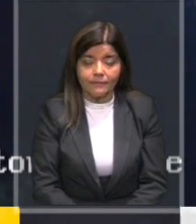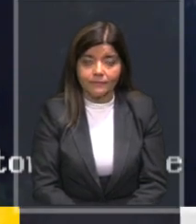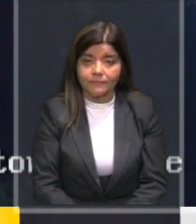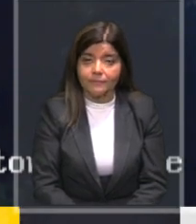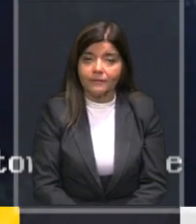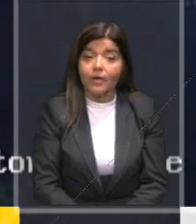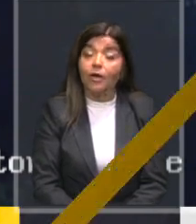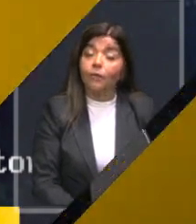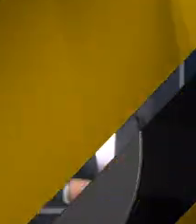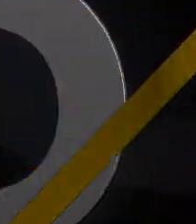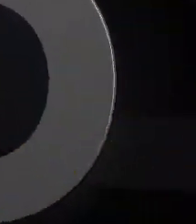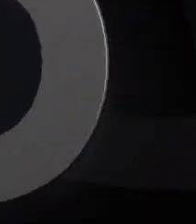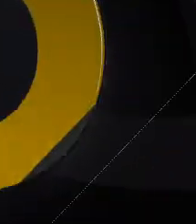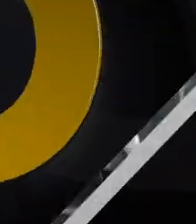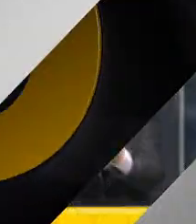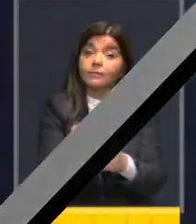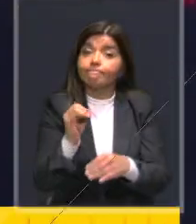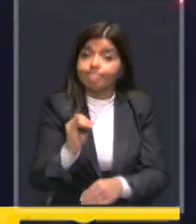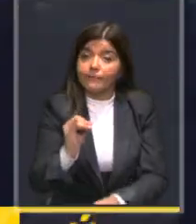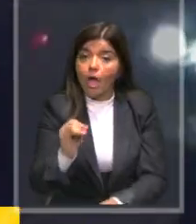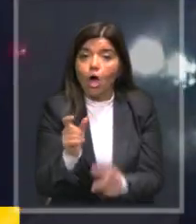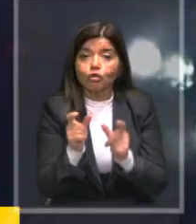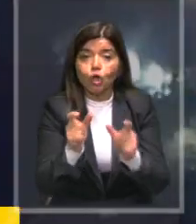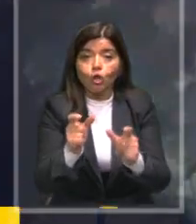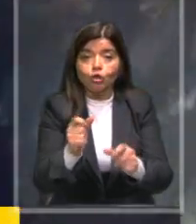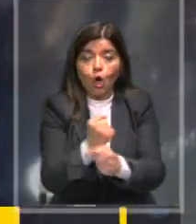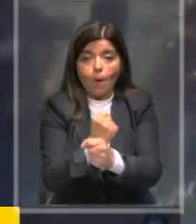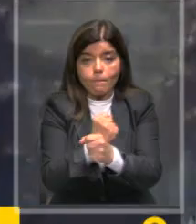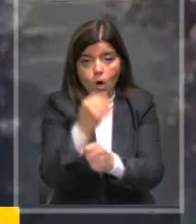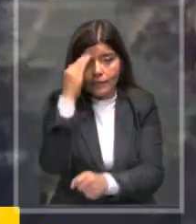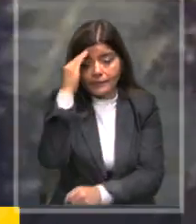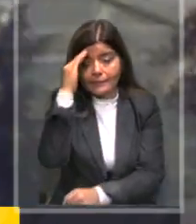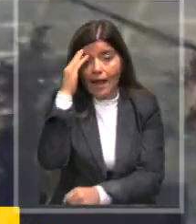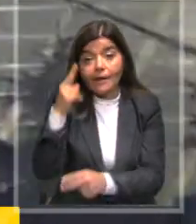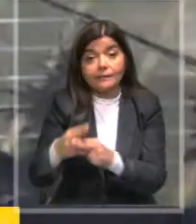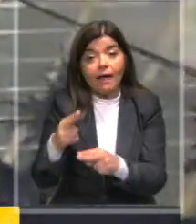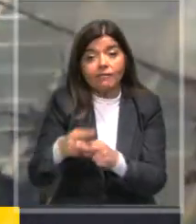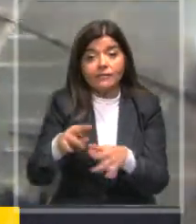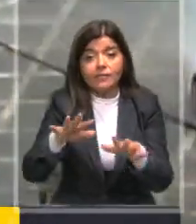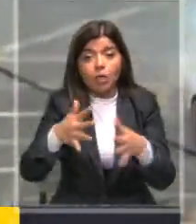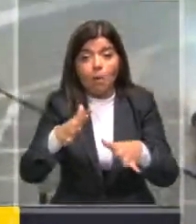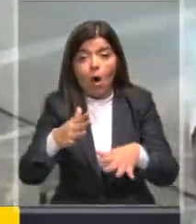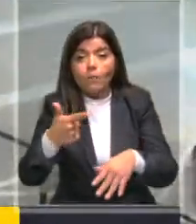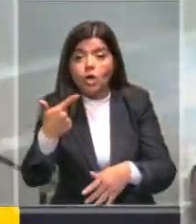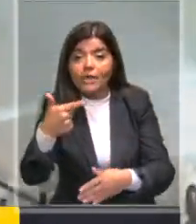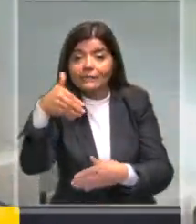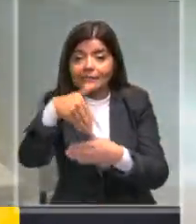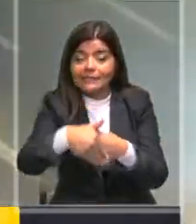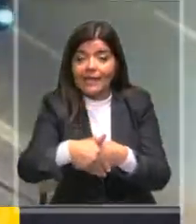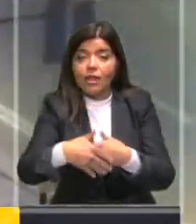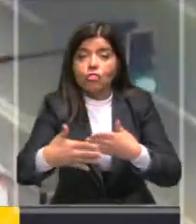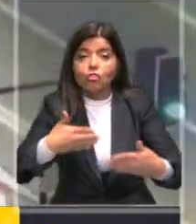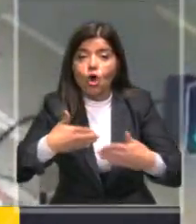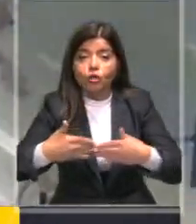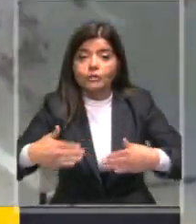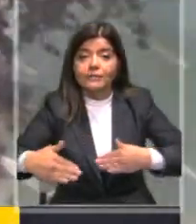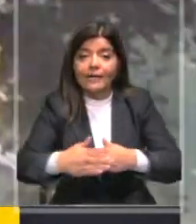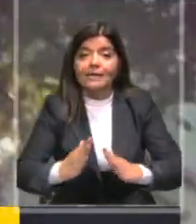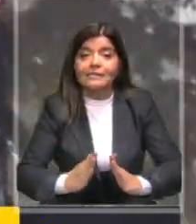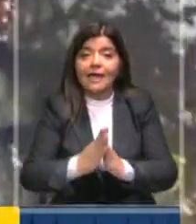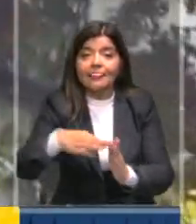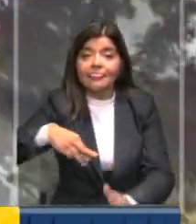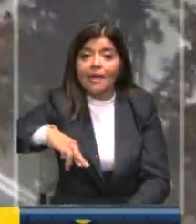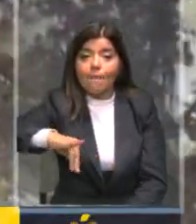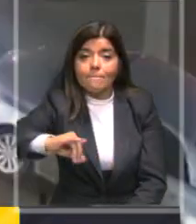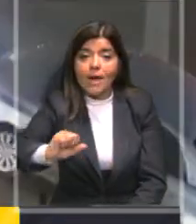¿Qué tal, Sole? Muy buenas noches. Así es, un control policial que se estaba realizando a eso de las 7 de la tarde en la avenida Santa María, a la altura